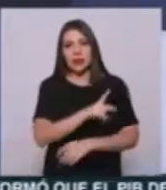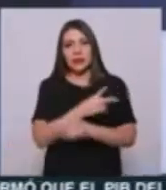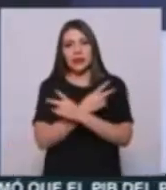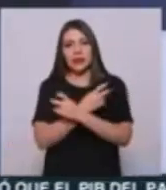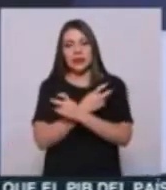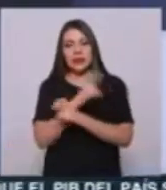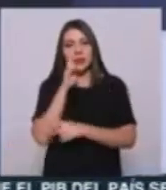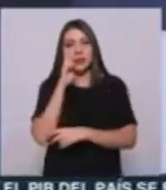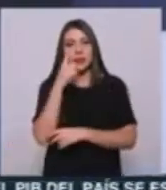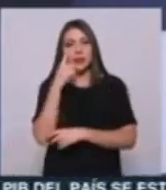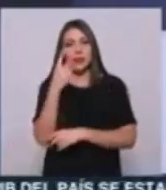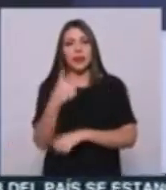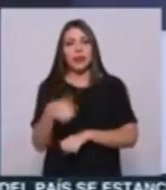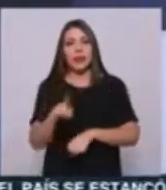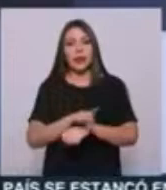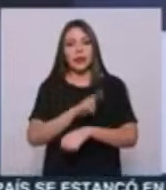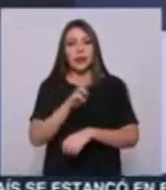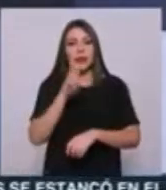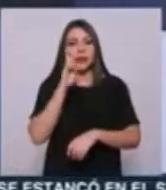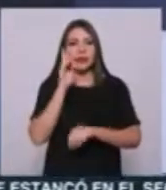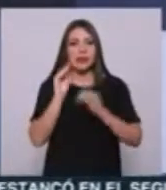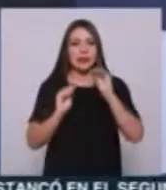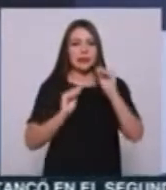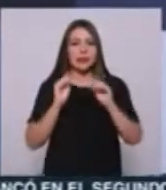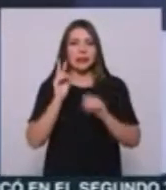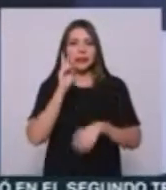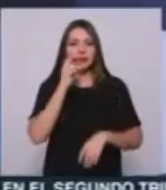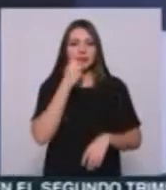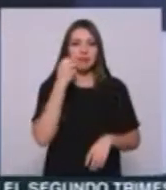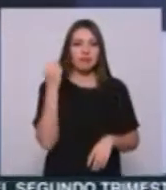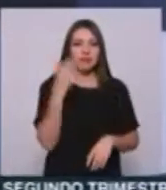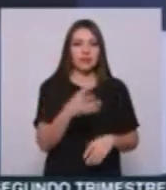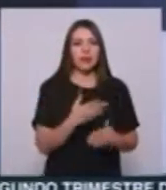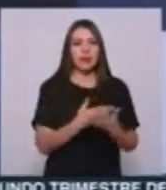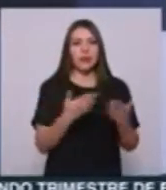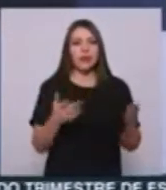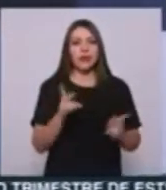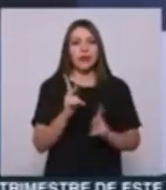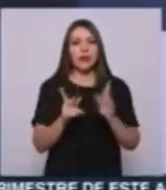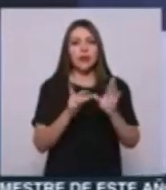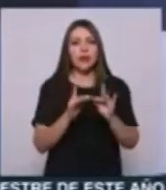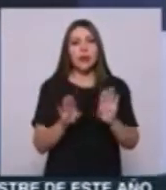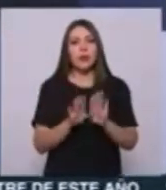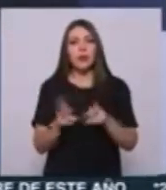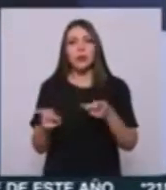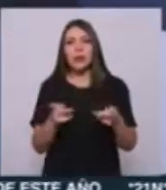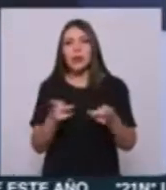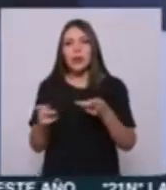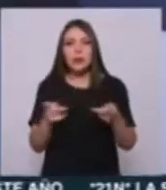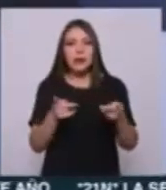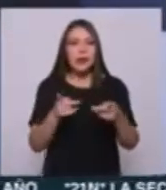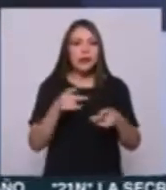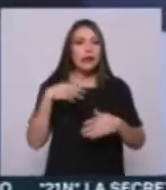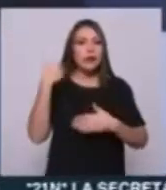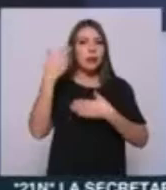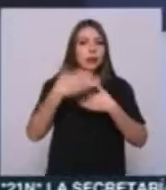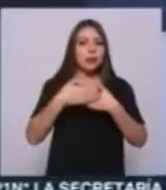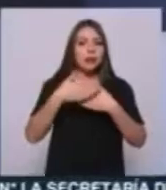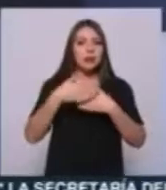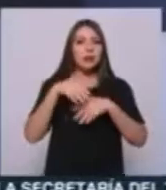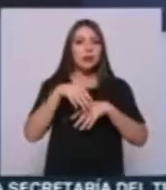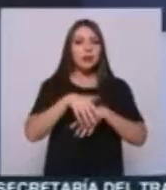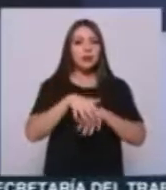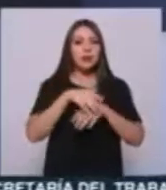veremos con motivo del Día de Muertos sean espectaculares. Precisamente para conversar sobre este proceso creativo y lo que se tiene preparado para la